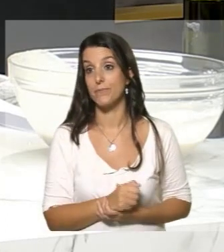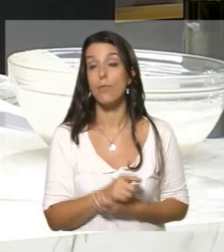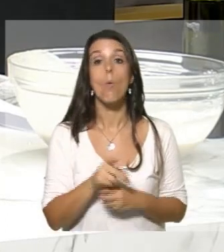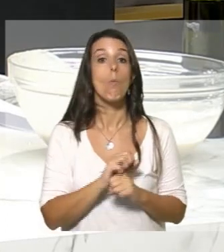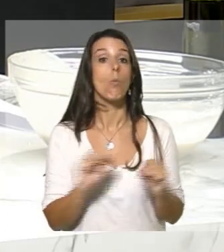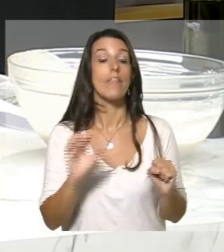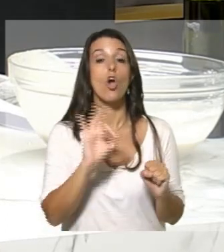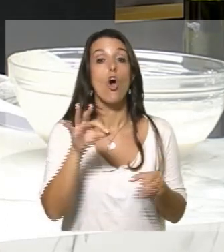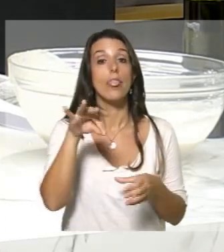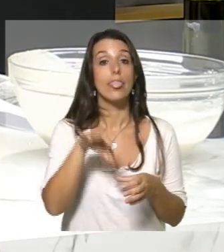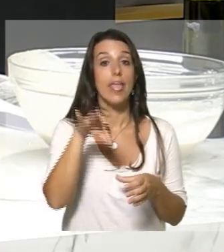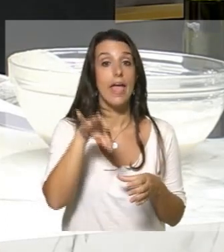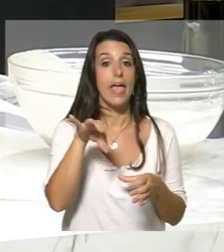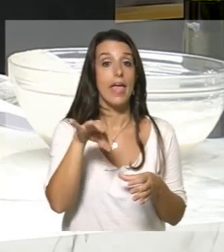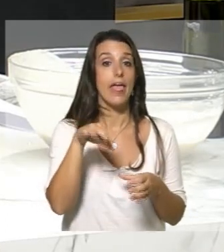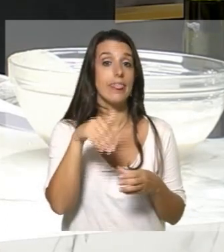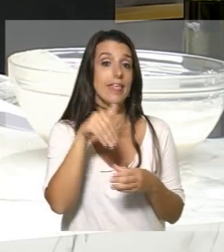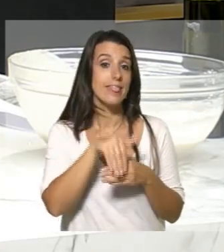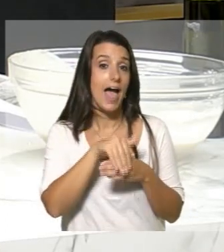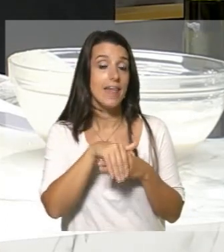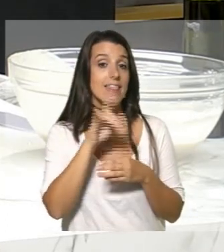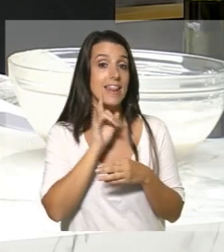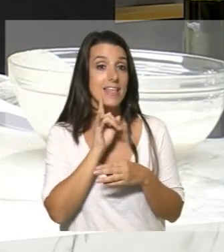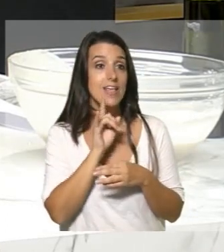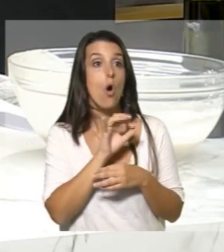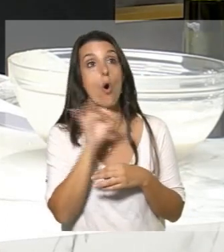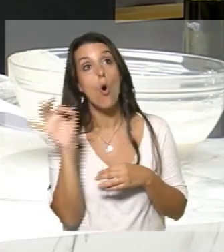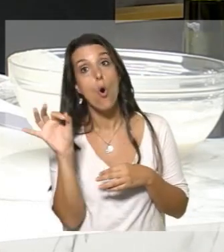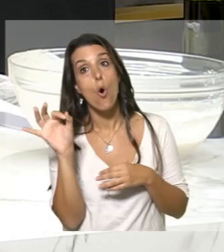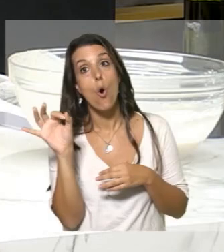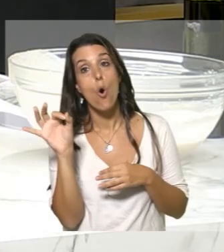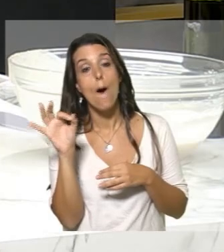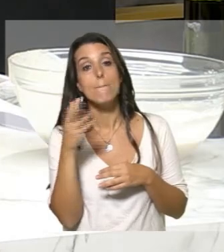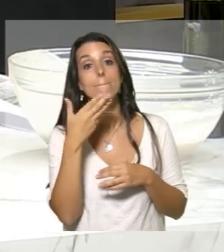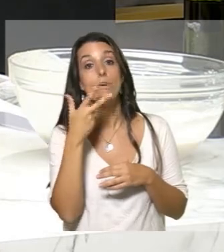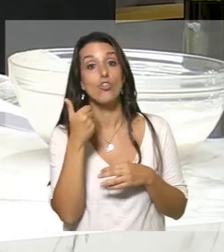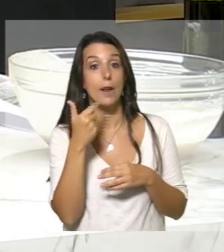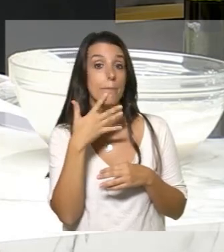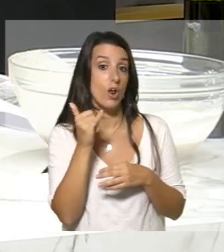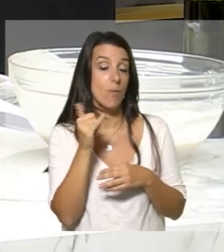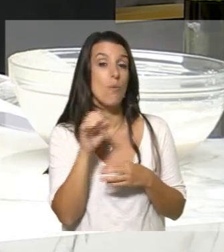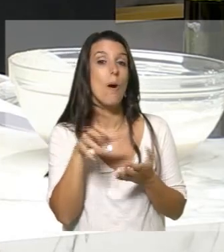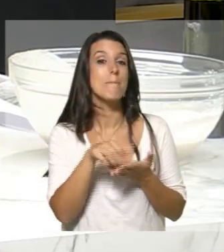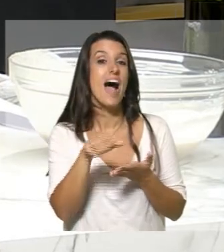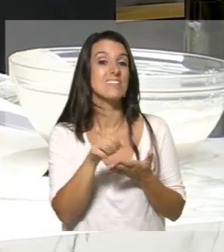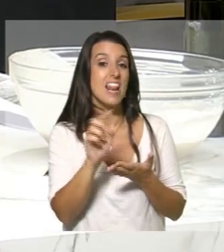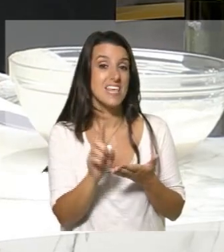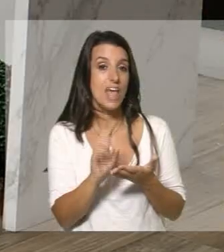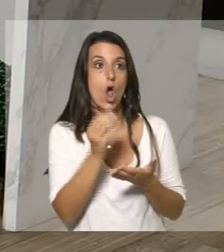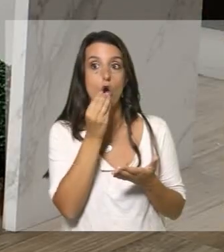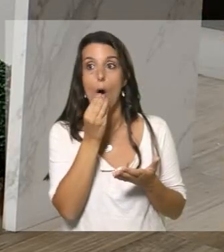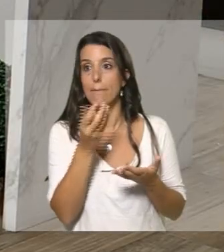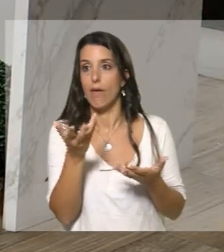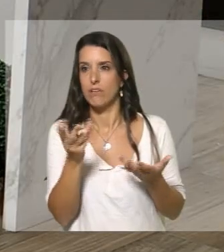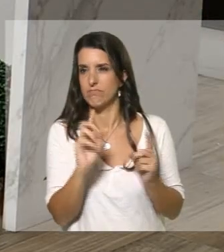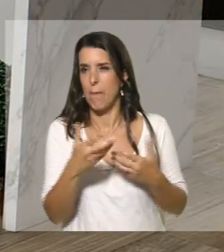hacer o para un té, para una merienda, así en este formato, o para un postre. Porque viste que la masa es liviana, no es que comes como un bizcocho